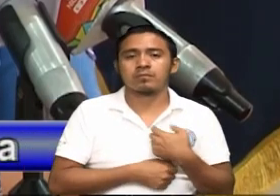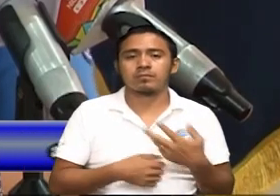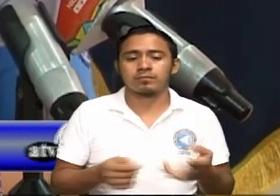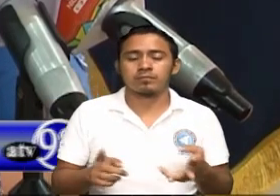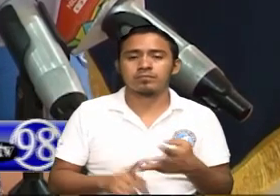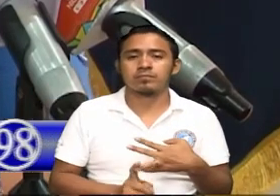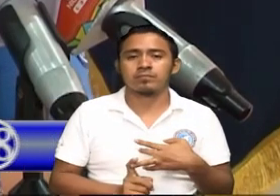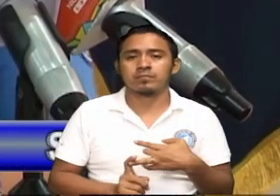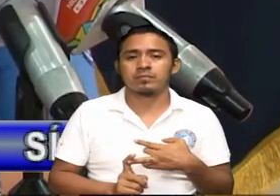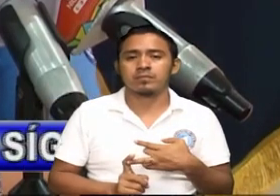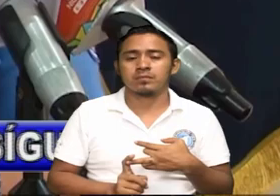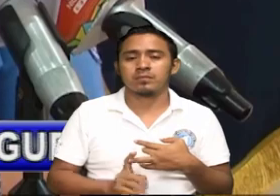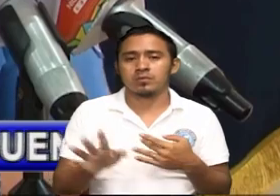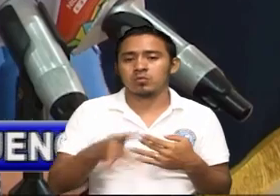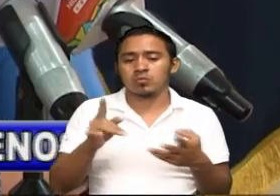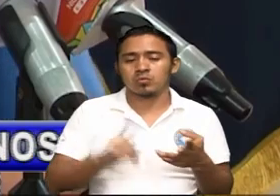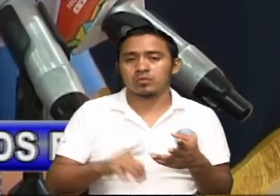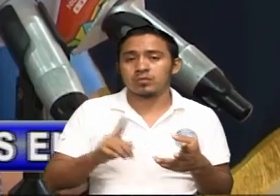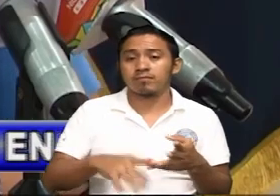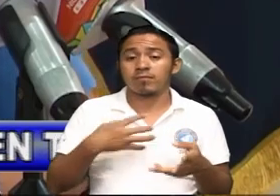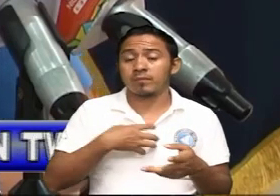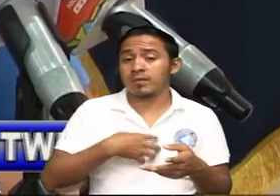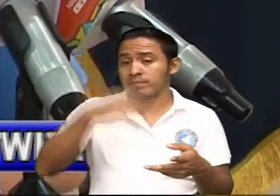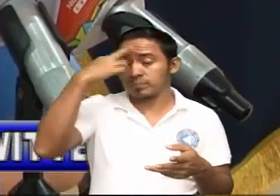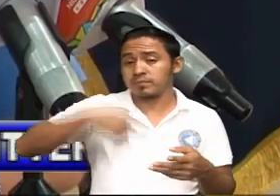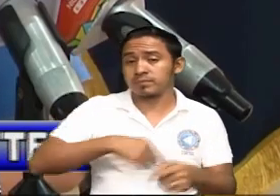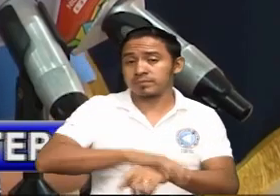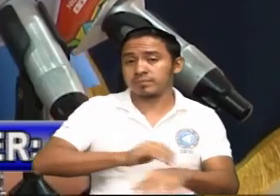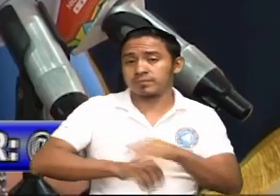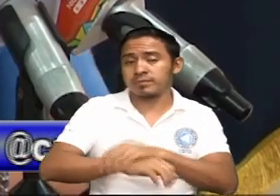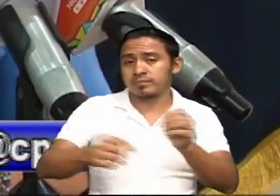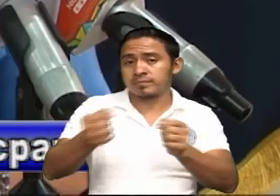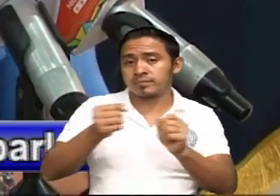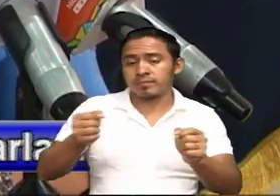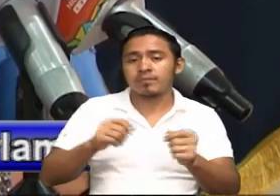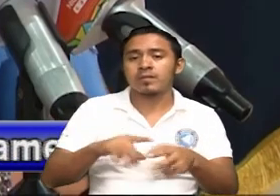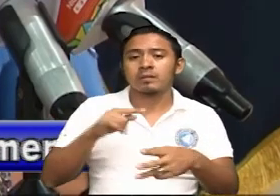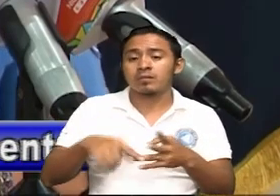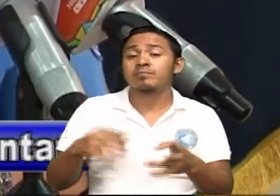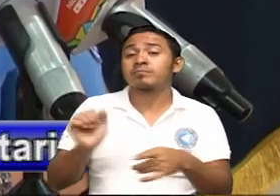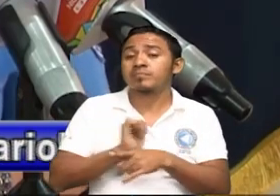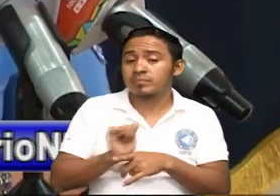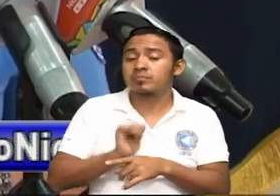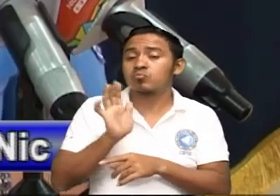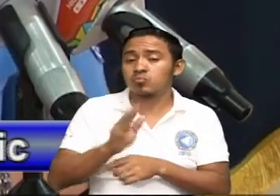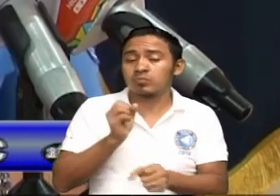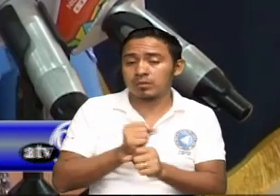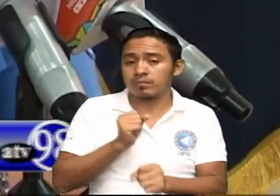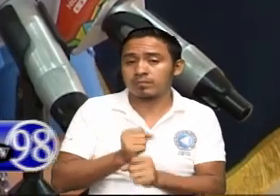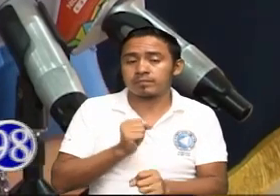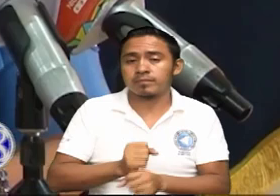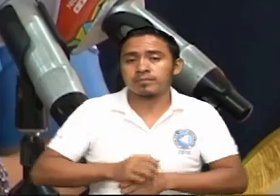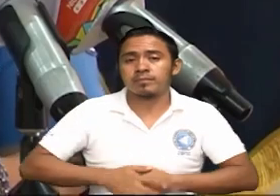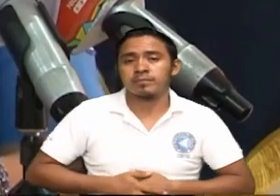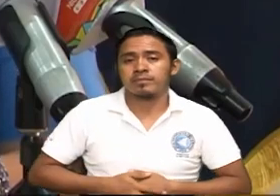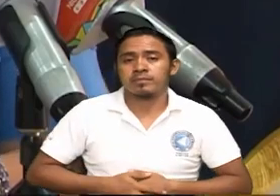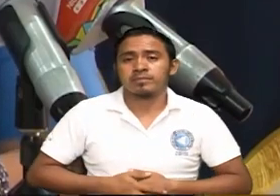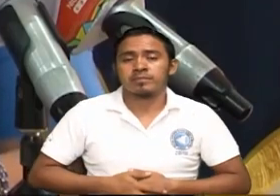Ejército de Nicaragua y Sistema Penitenciario Nacional en el ejercicio de sus